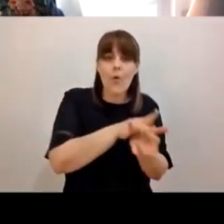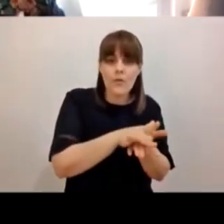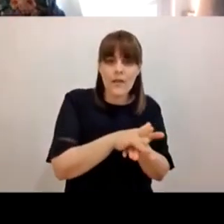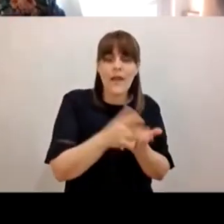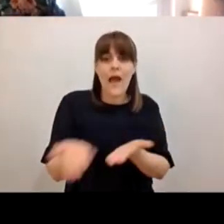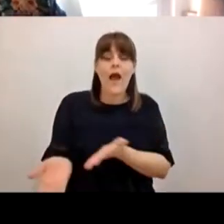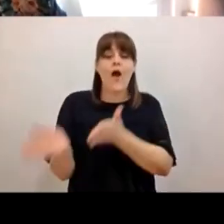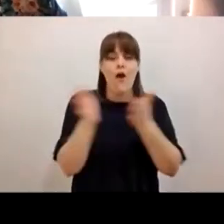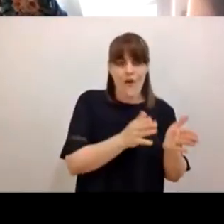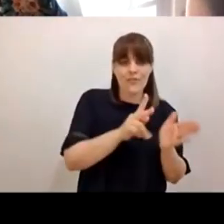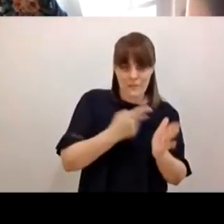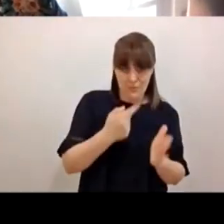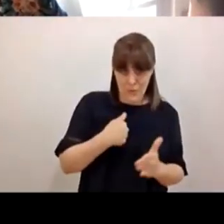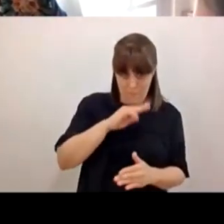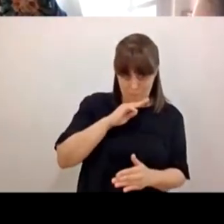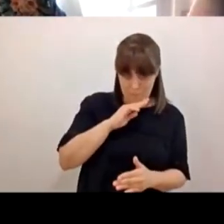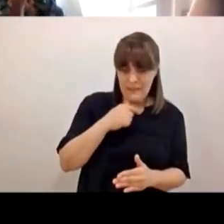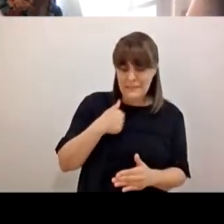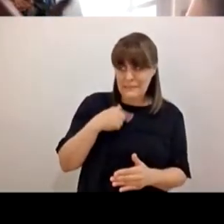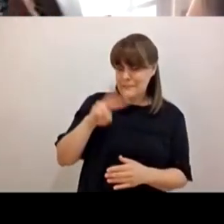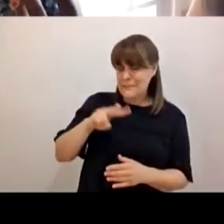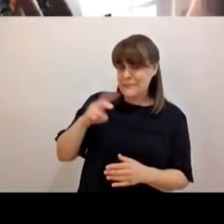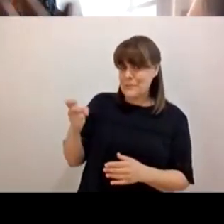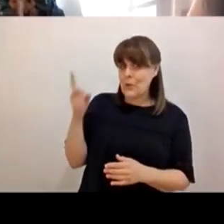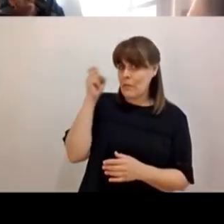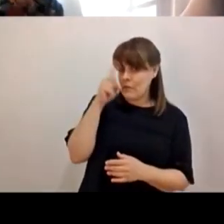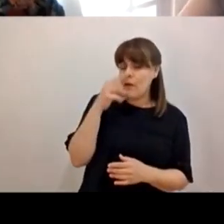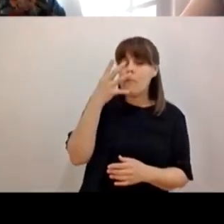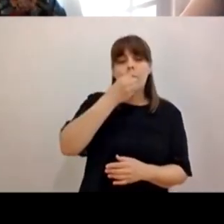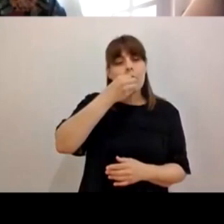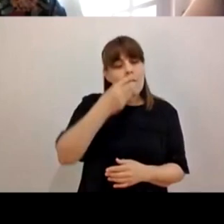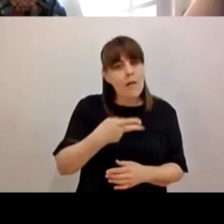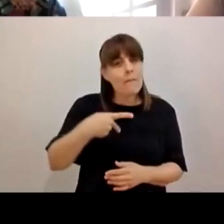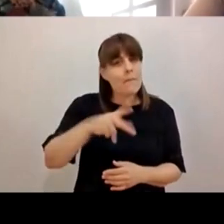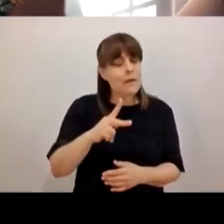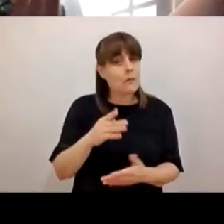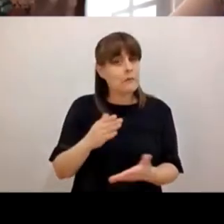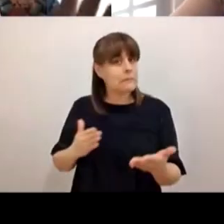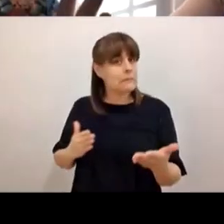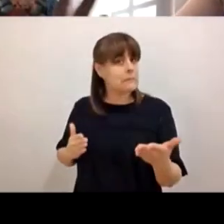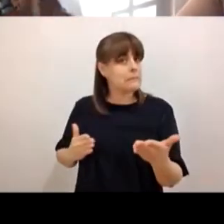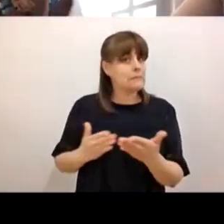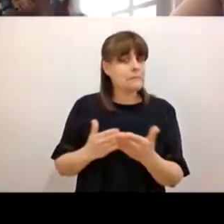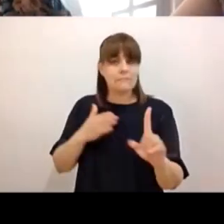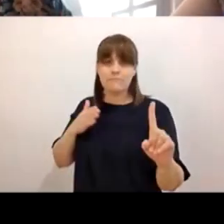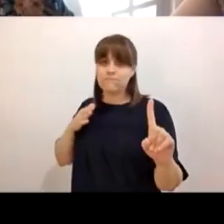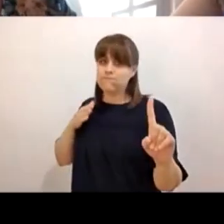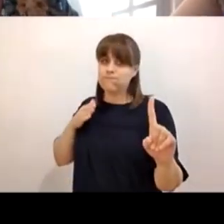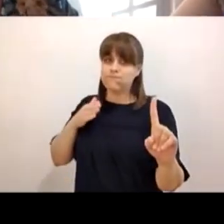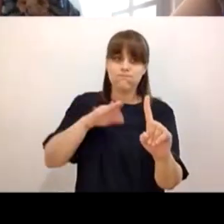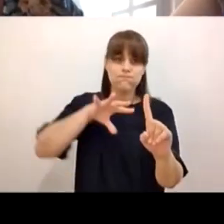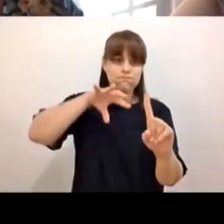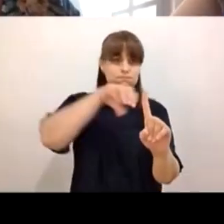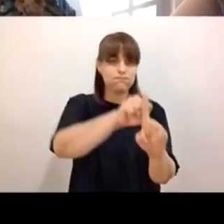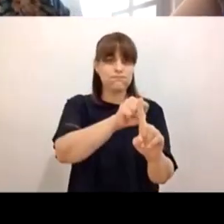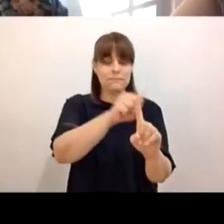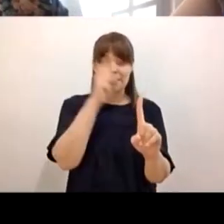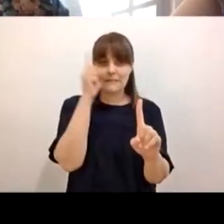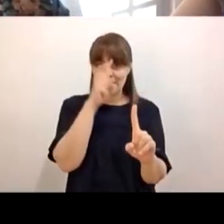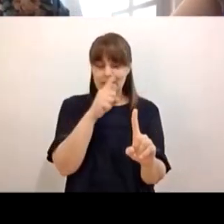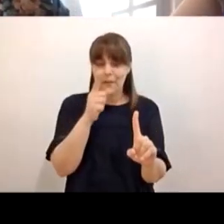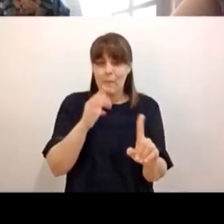mamá que son infinitamente complejos bellísimos pero muy retadores y donde uno llega con lo que trae puesto de la vida